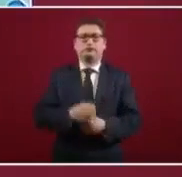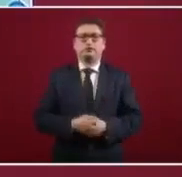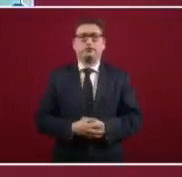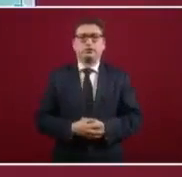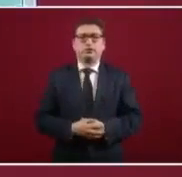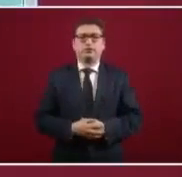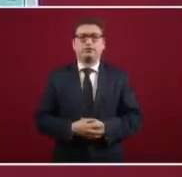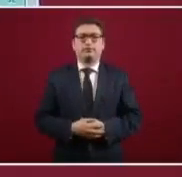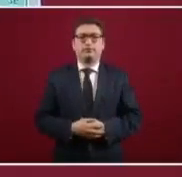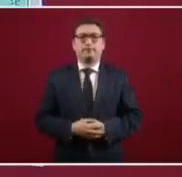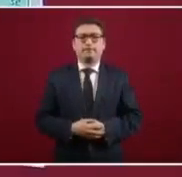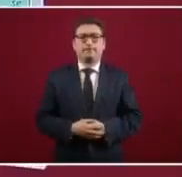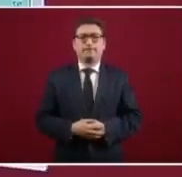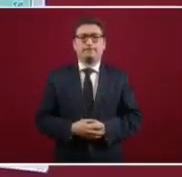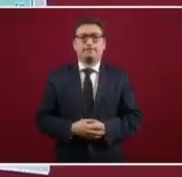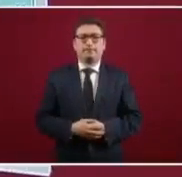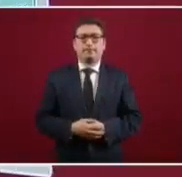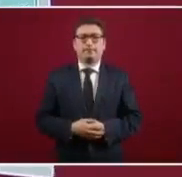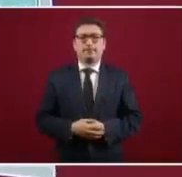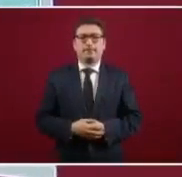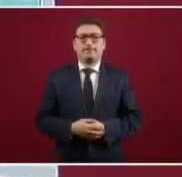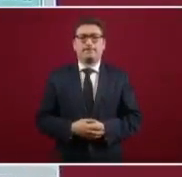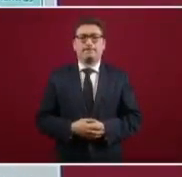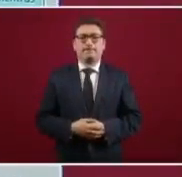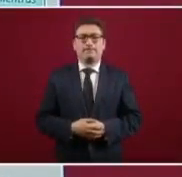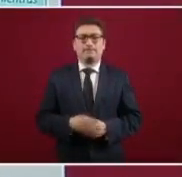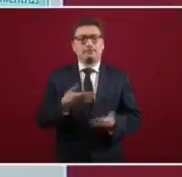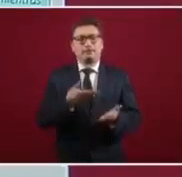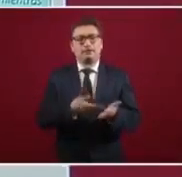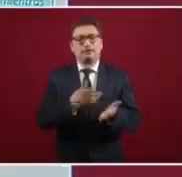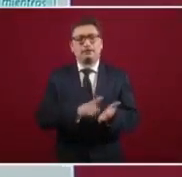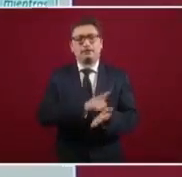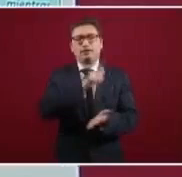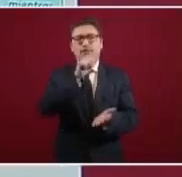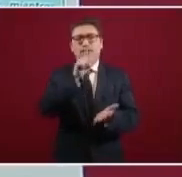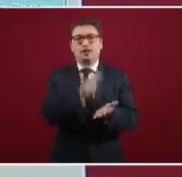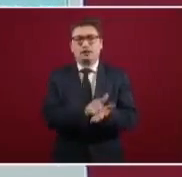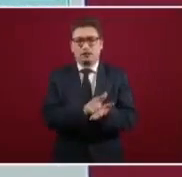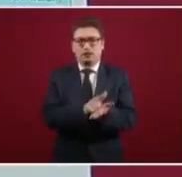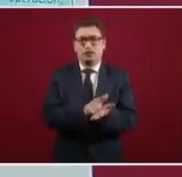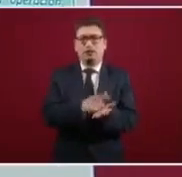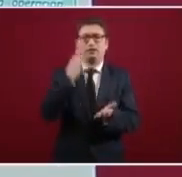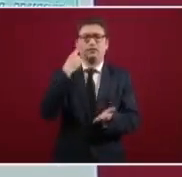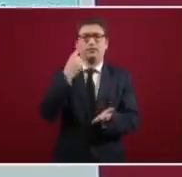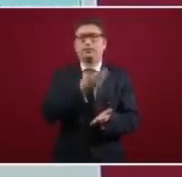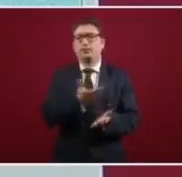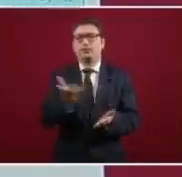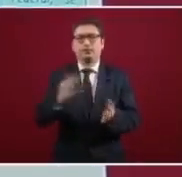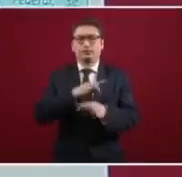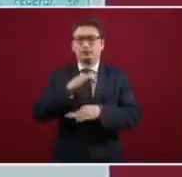la ley para garantizar atención médica y medicamentos gratuitos